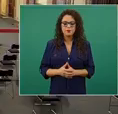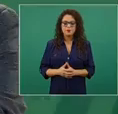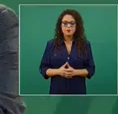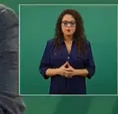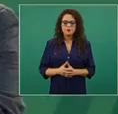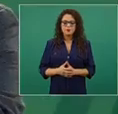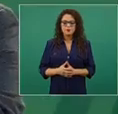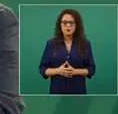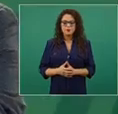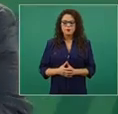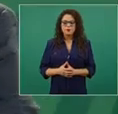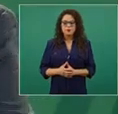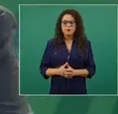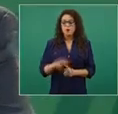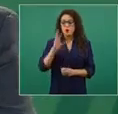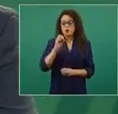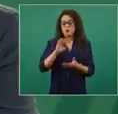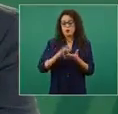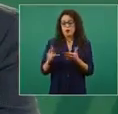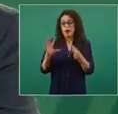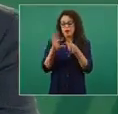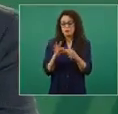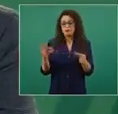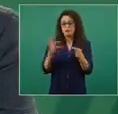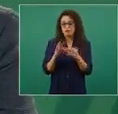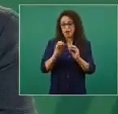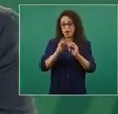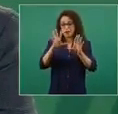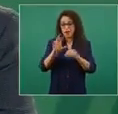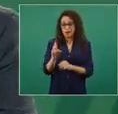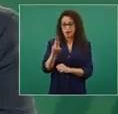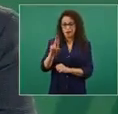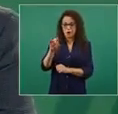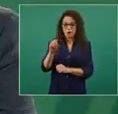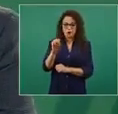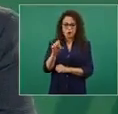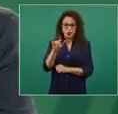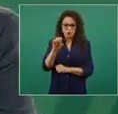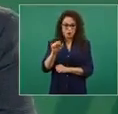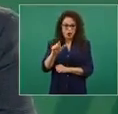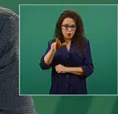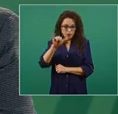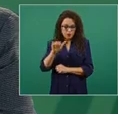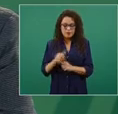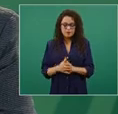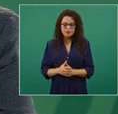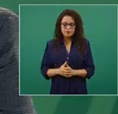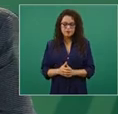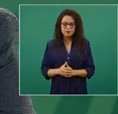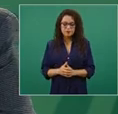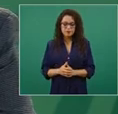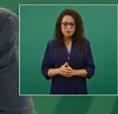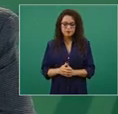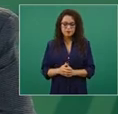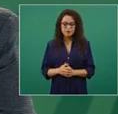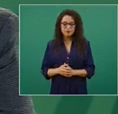Agradecemos esta explicación que nos realiza el doctor José Luis Salomía, y como ustedes han